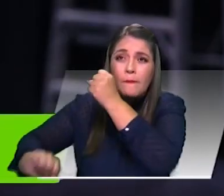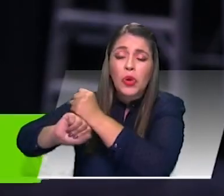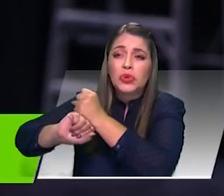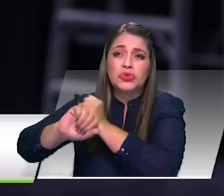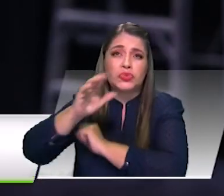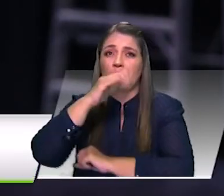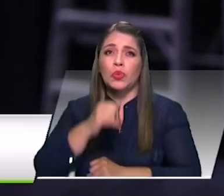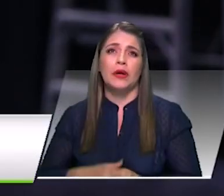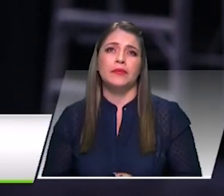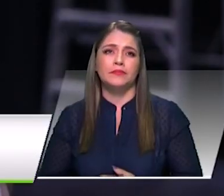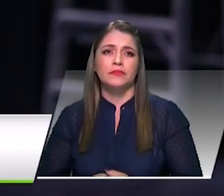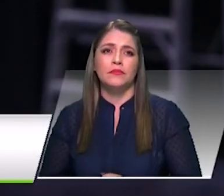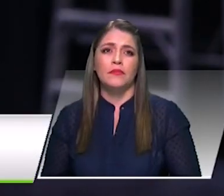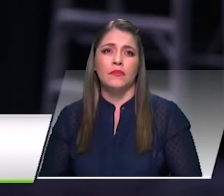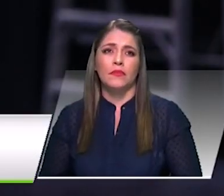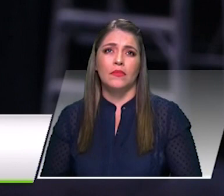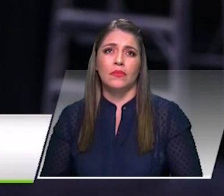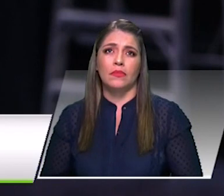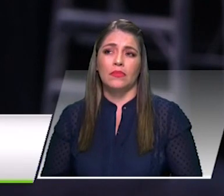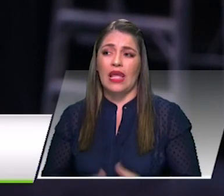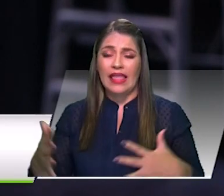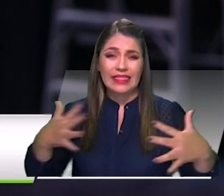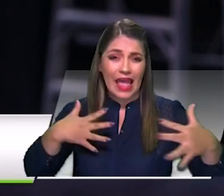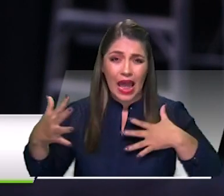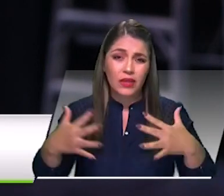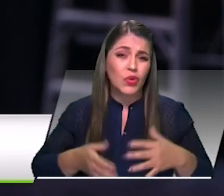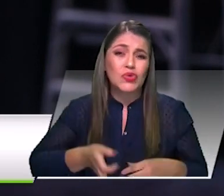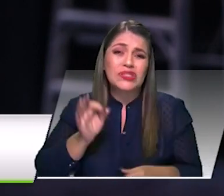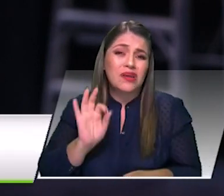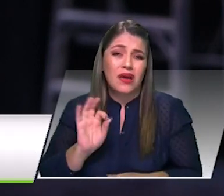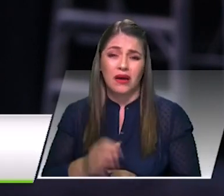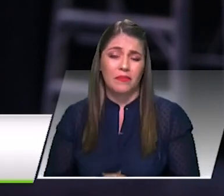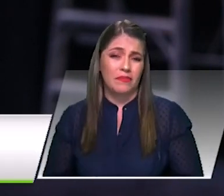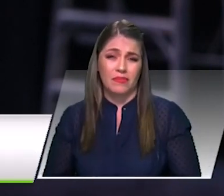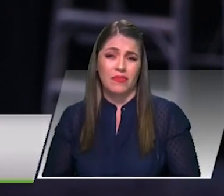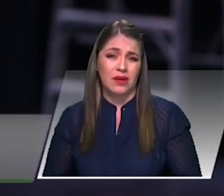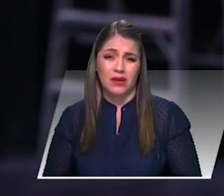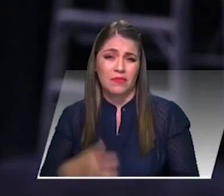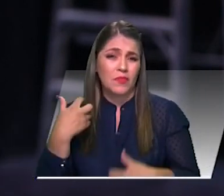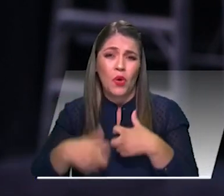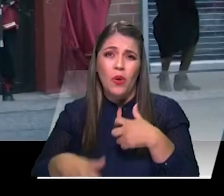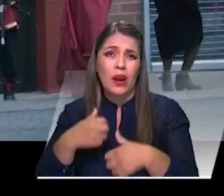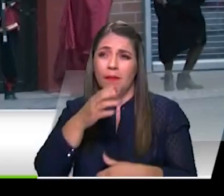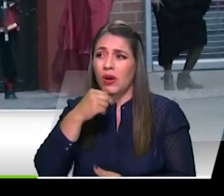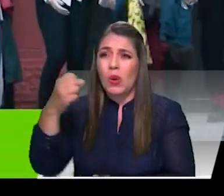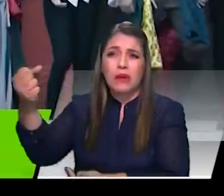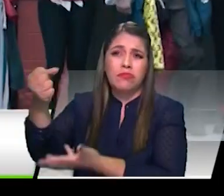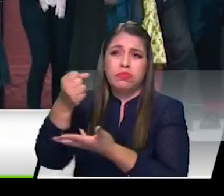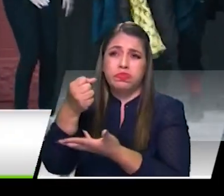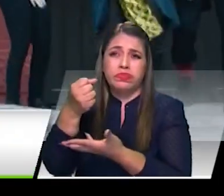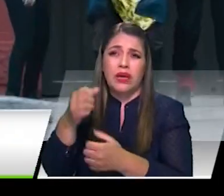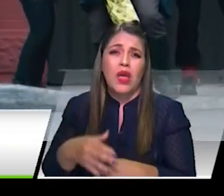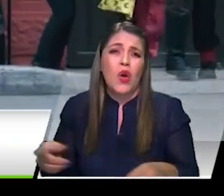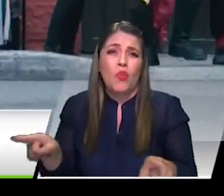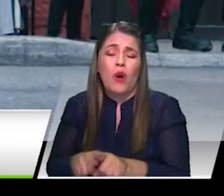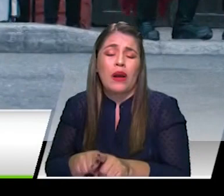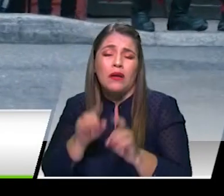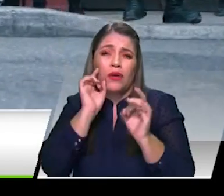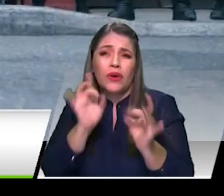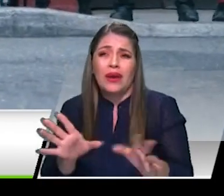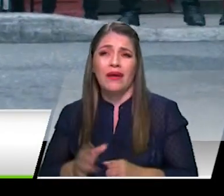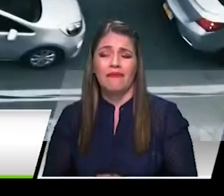crisis en el teatro, que siempre ha estado en crisis, es bastante cacofónico, es bastante